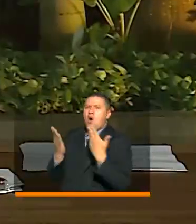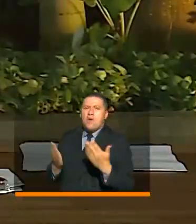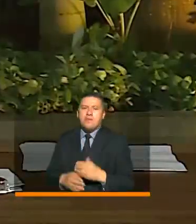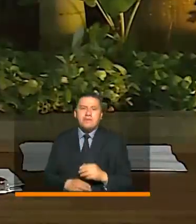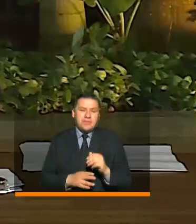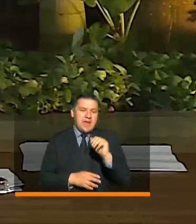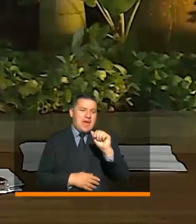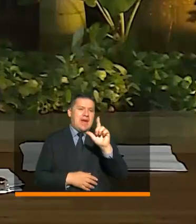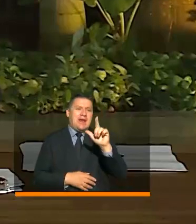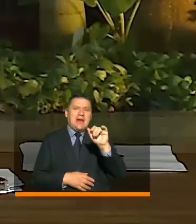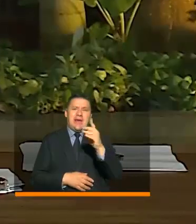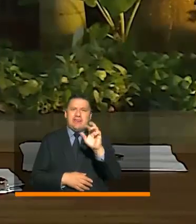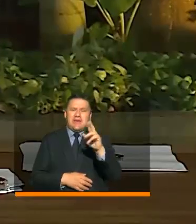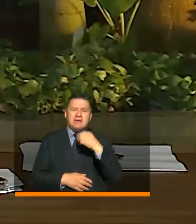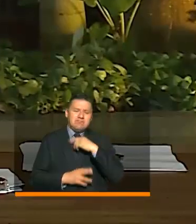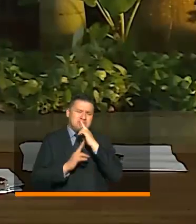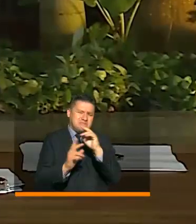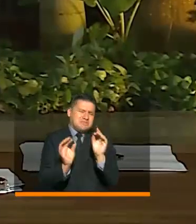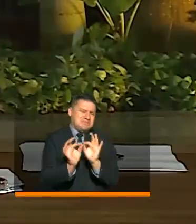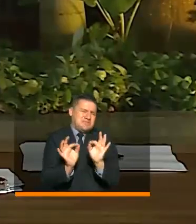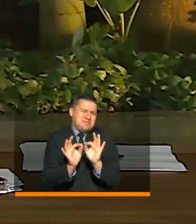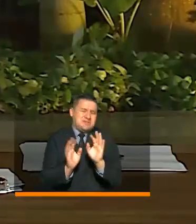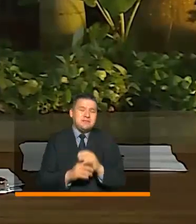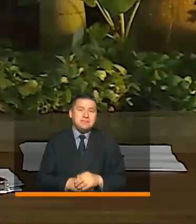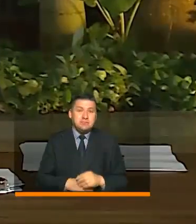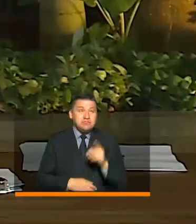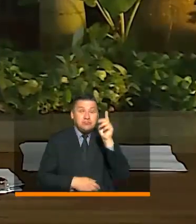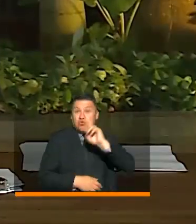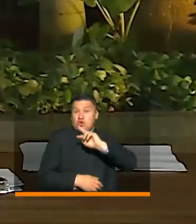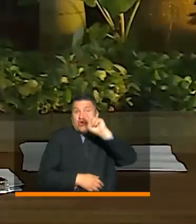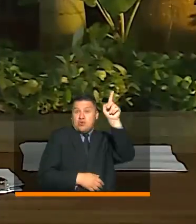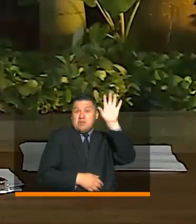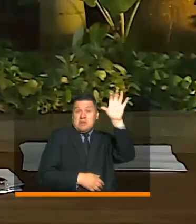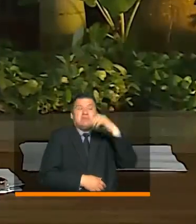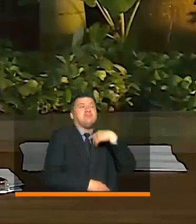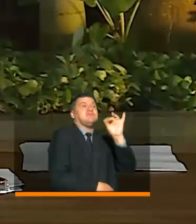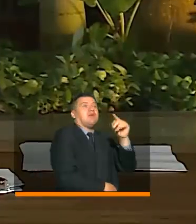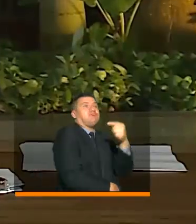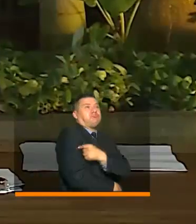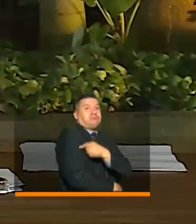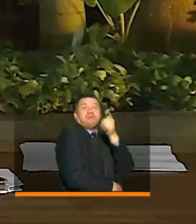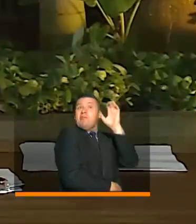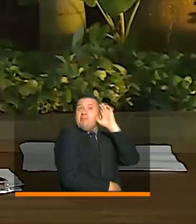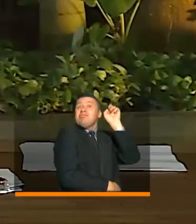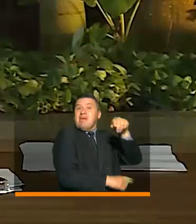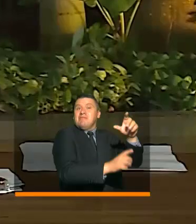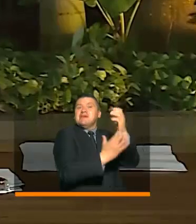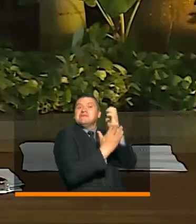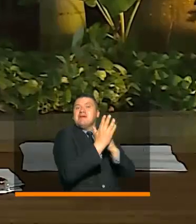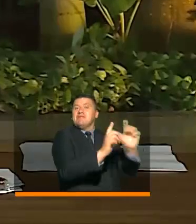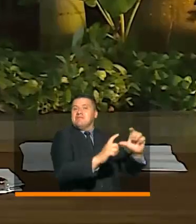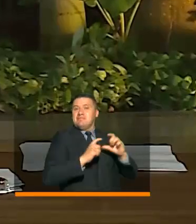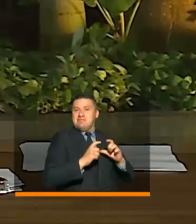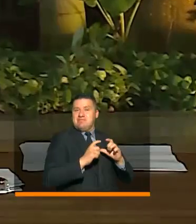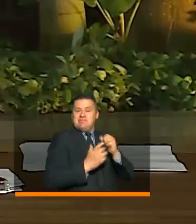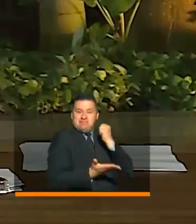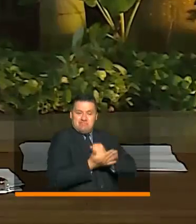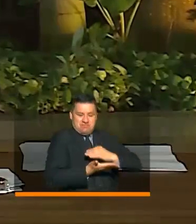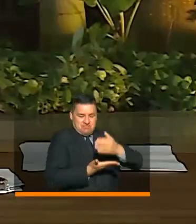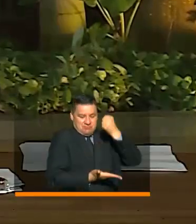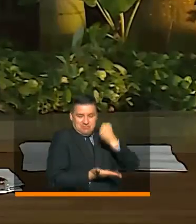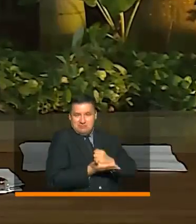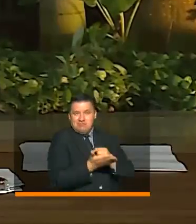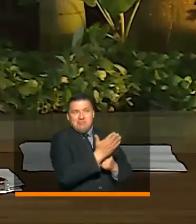Alejandra, respuesta sencilla, las personas que se someten a procesos de vacunación en otros países también reciben su certificación o su pasaporte